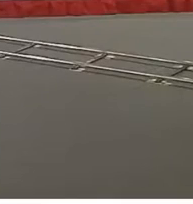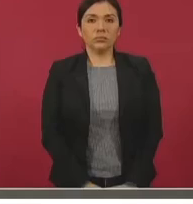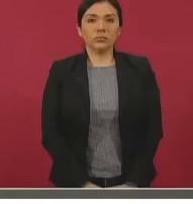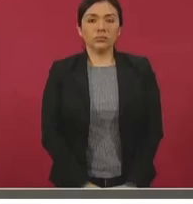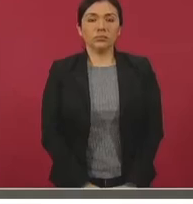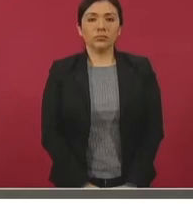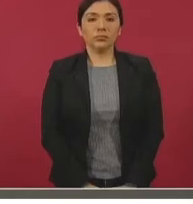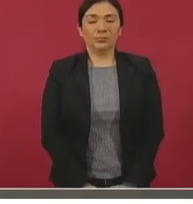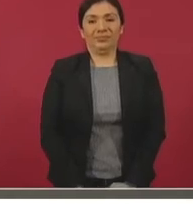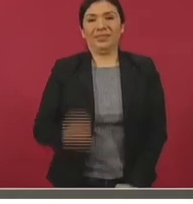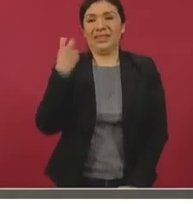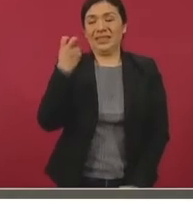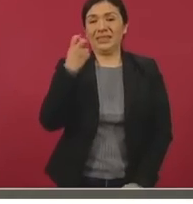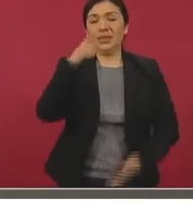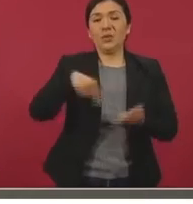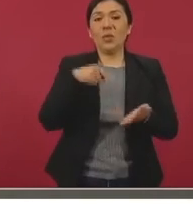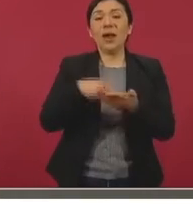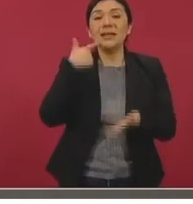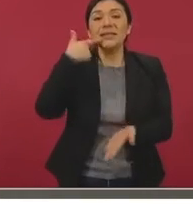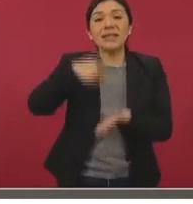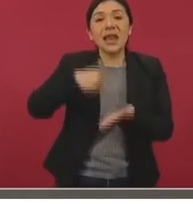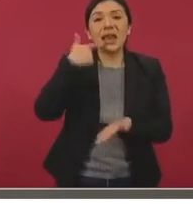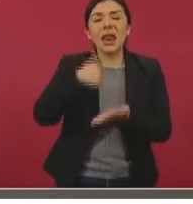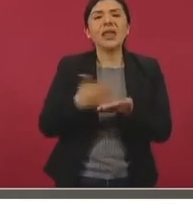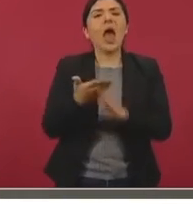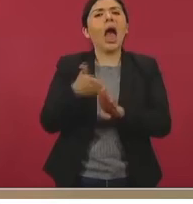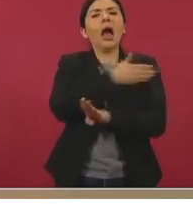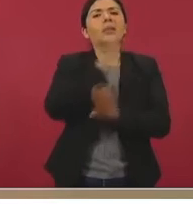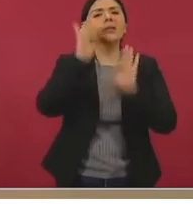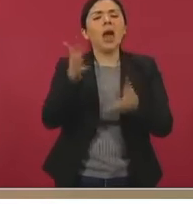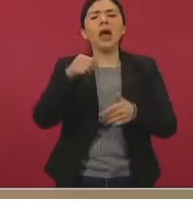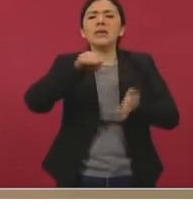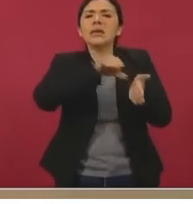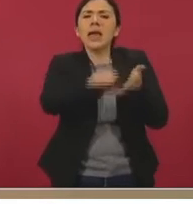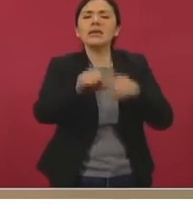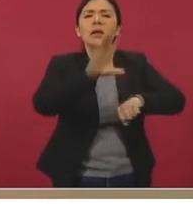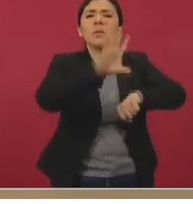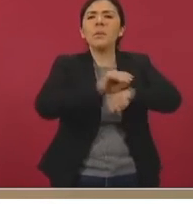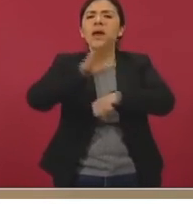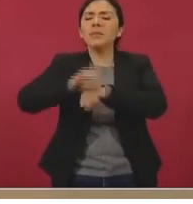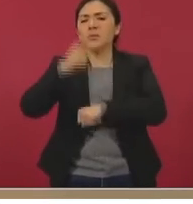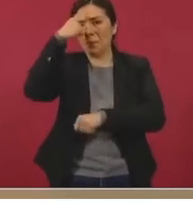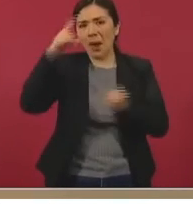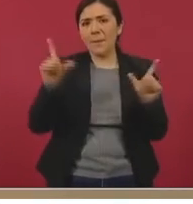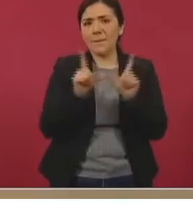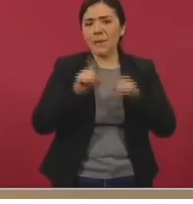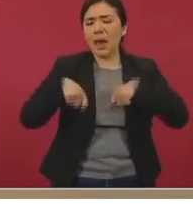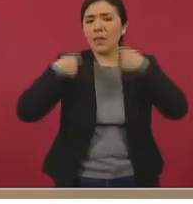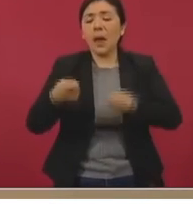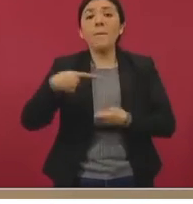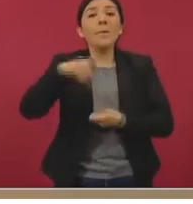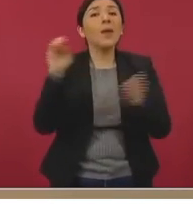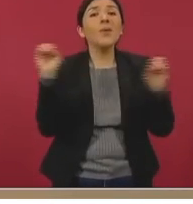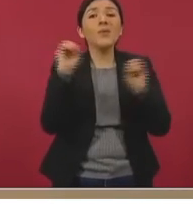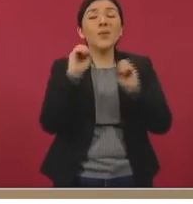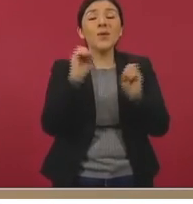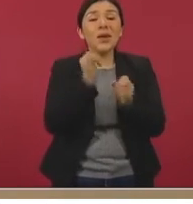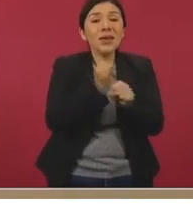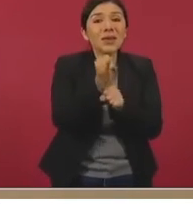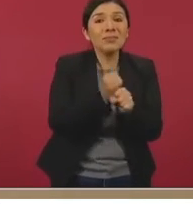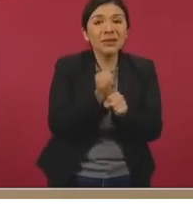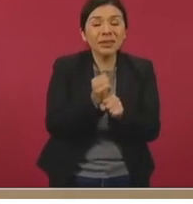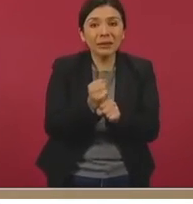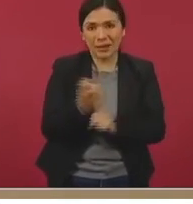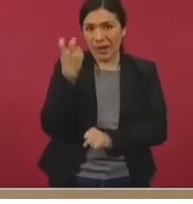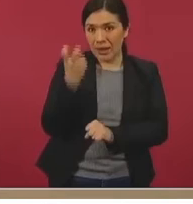Transportes se habían cancelado permisos de placas y además se habían abierto carpetas de investigación. Aquí lo relevante es que